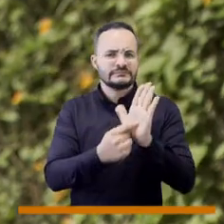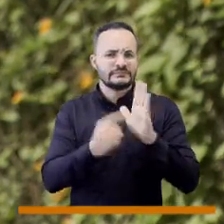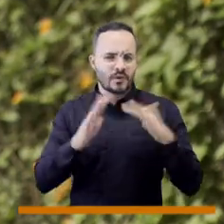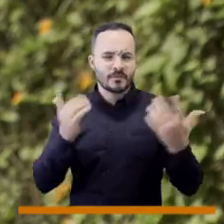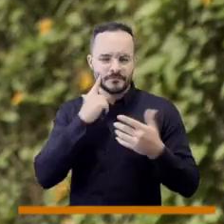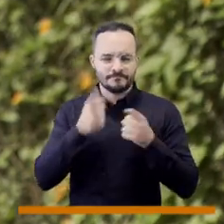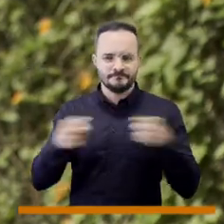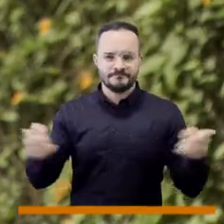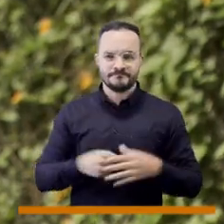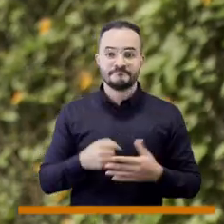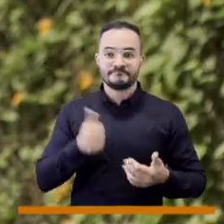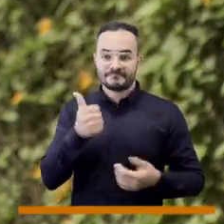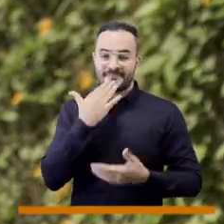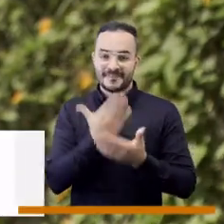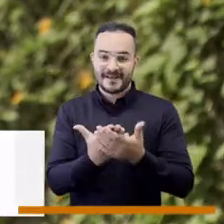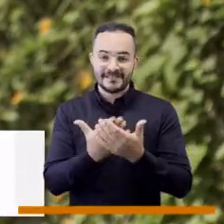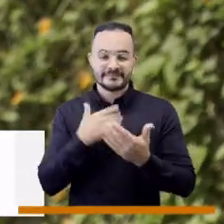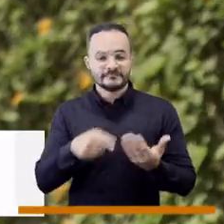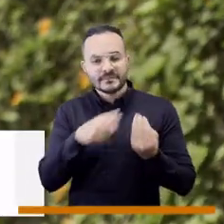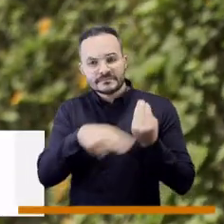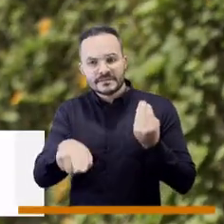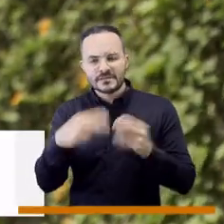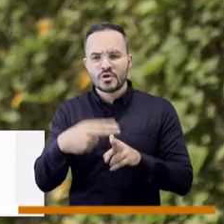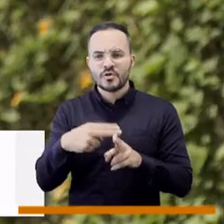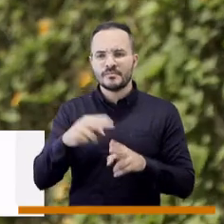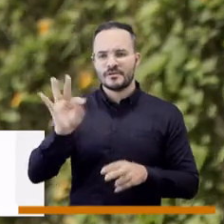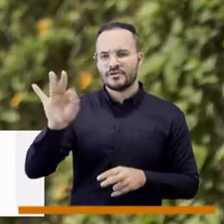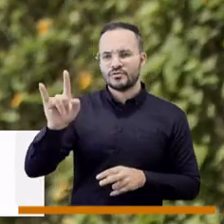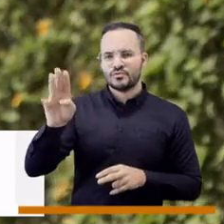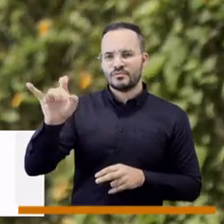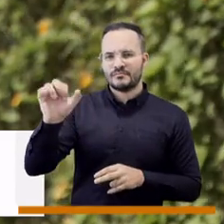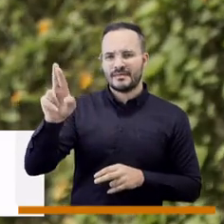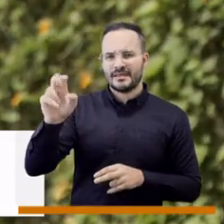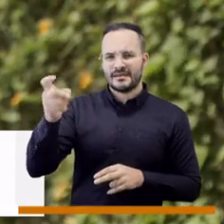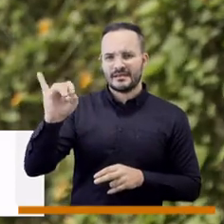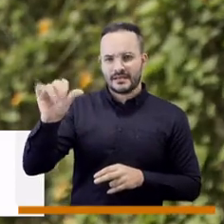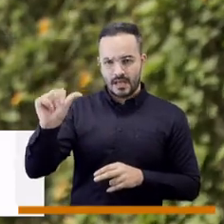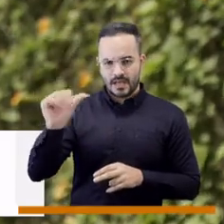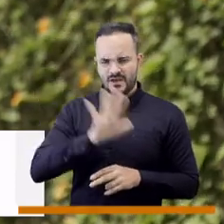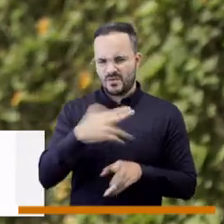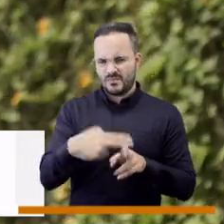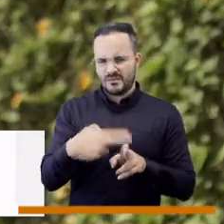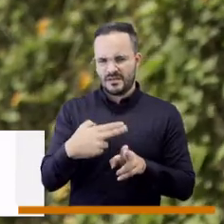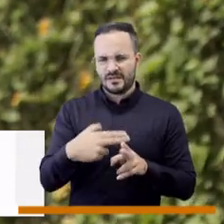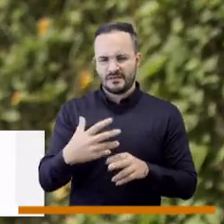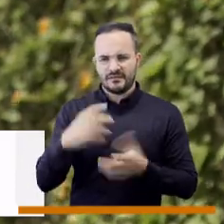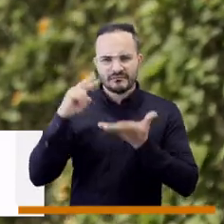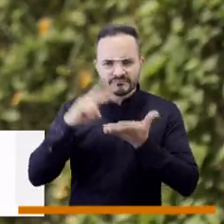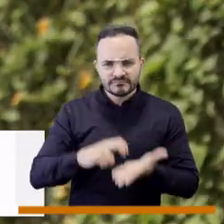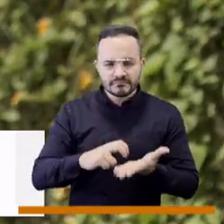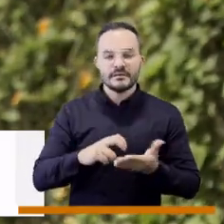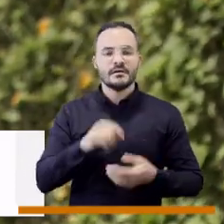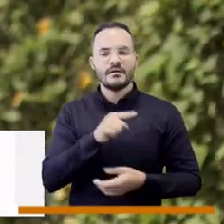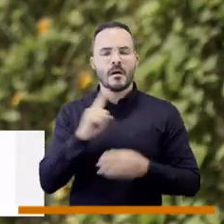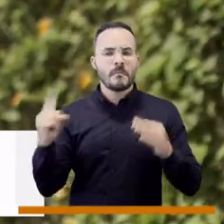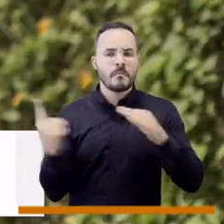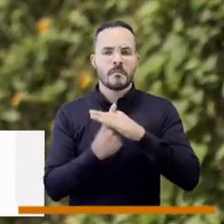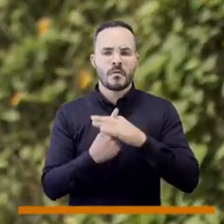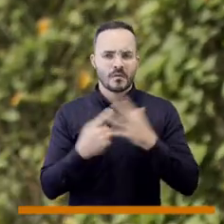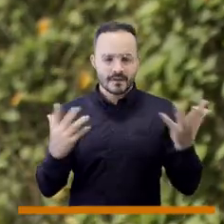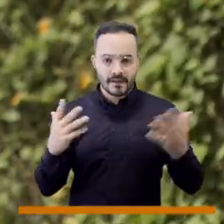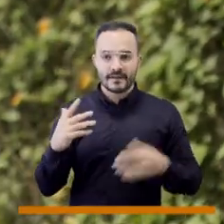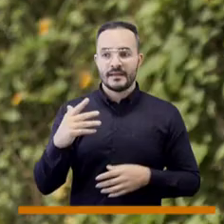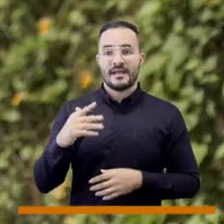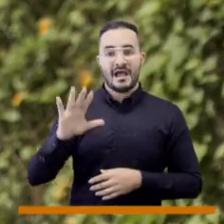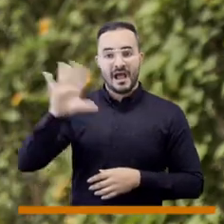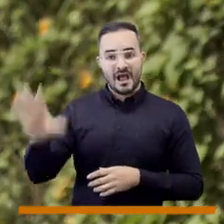especie denominada científicamente como tumblrgia a lata el lugar de origen de ella es la parte este